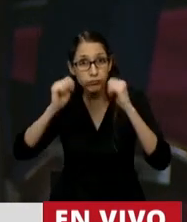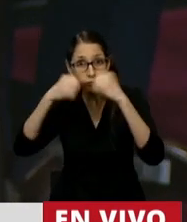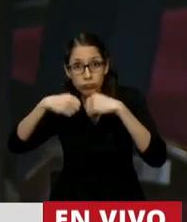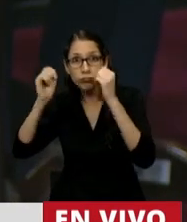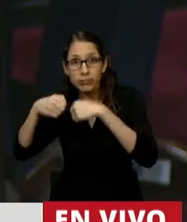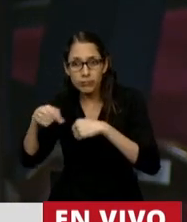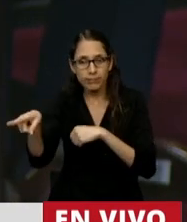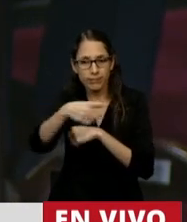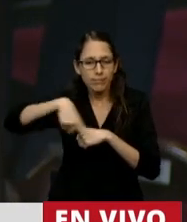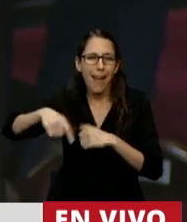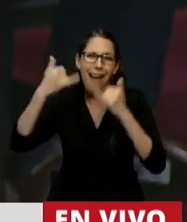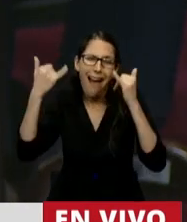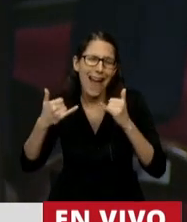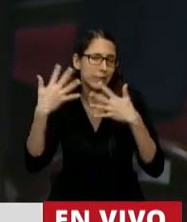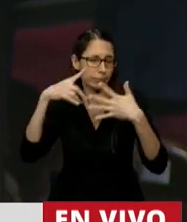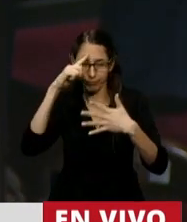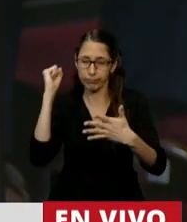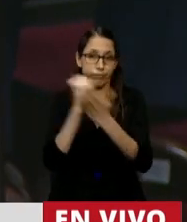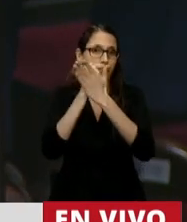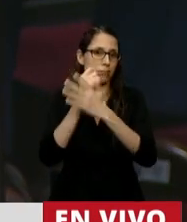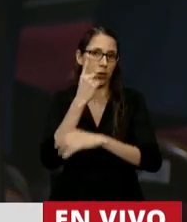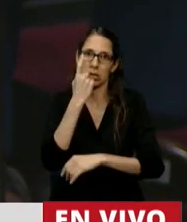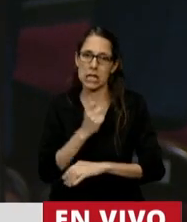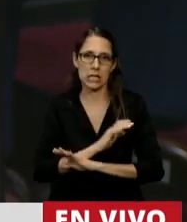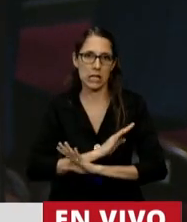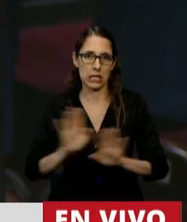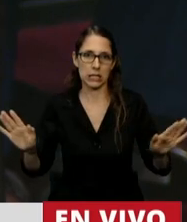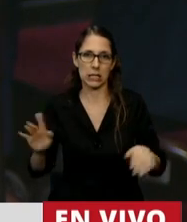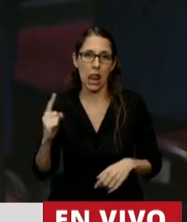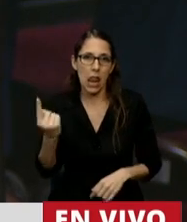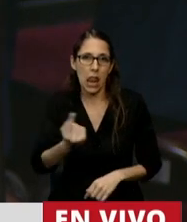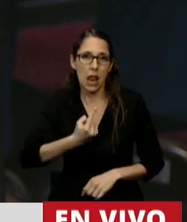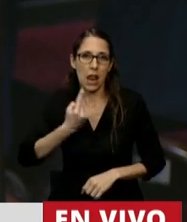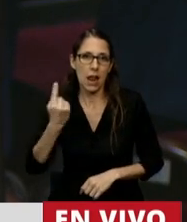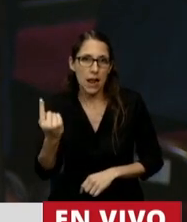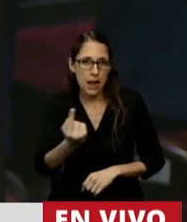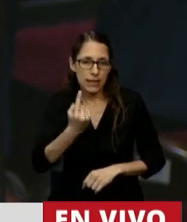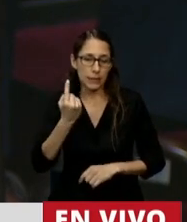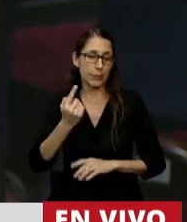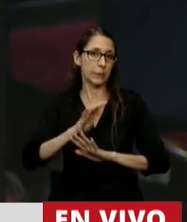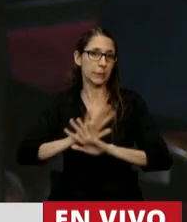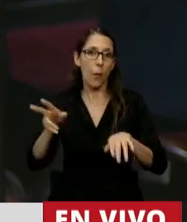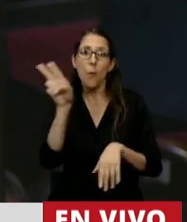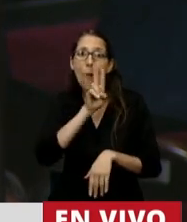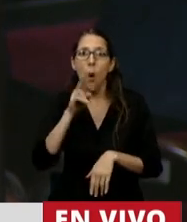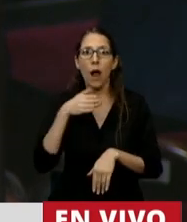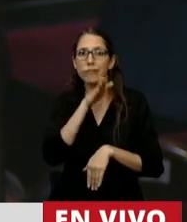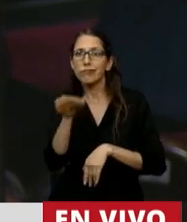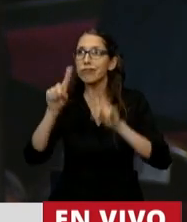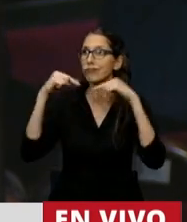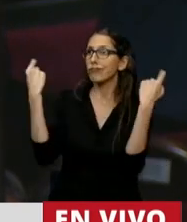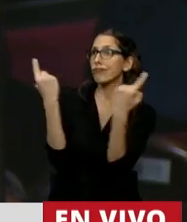la clandestinidad tiene imágenes muy tristes, de una soledad única, de esa mujer que entra a un